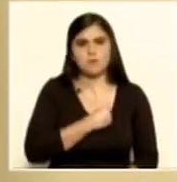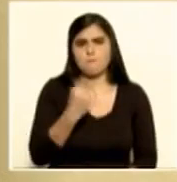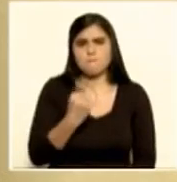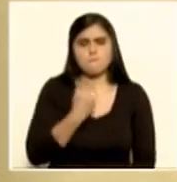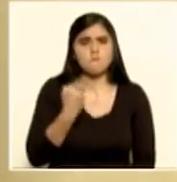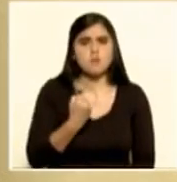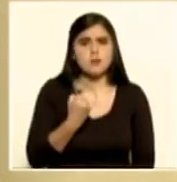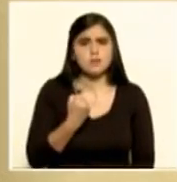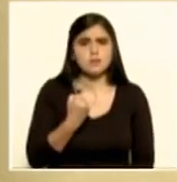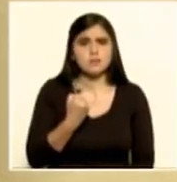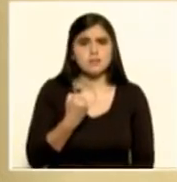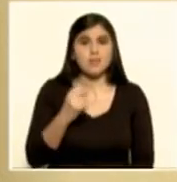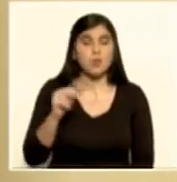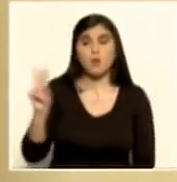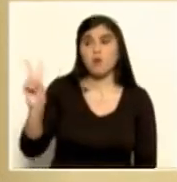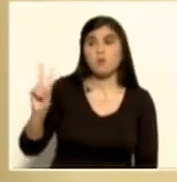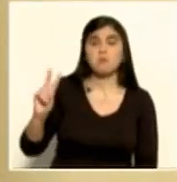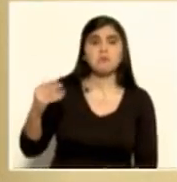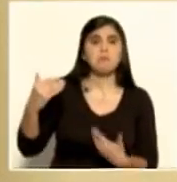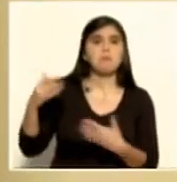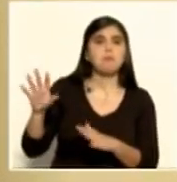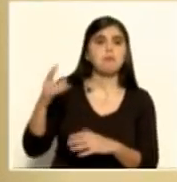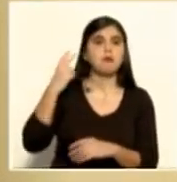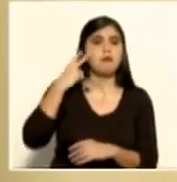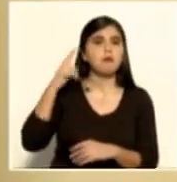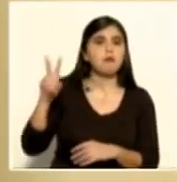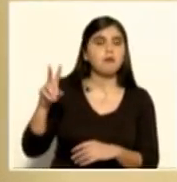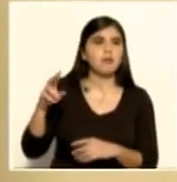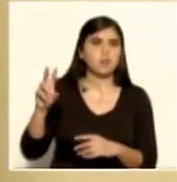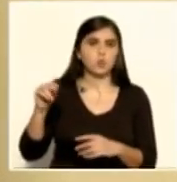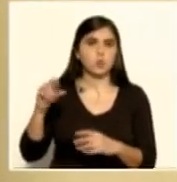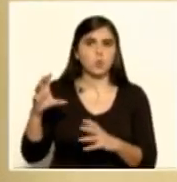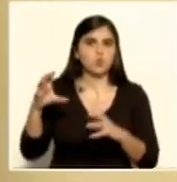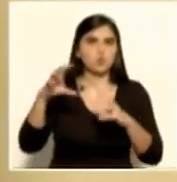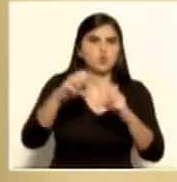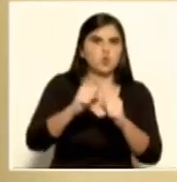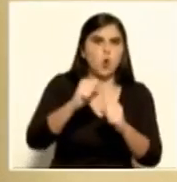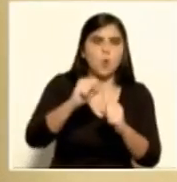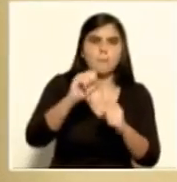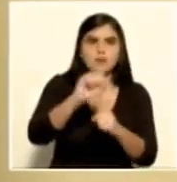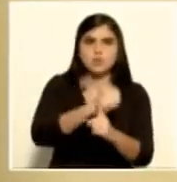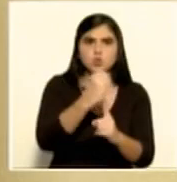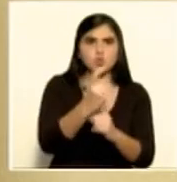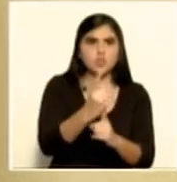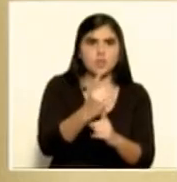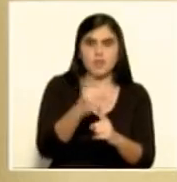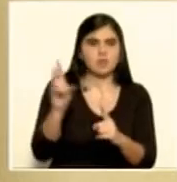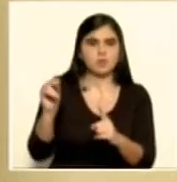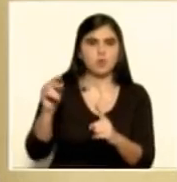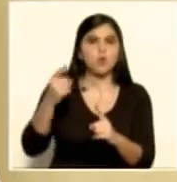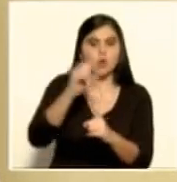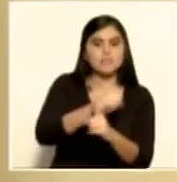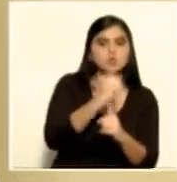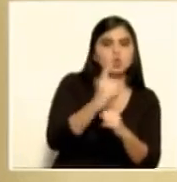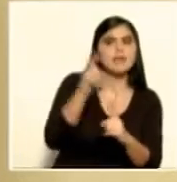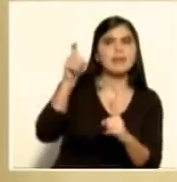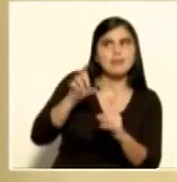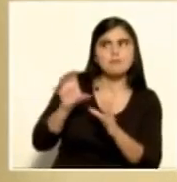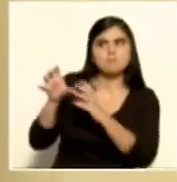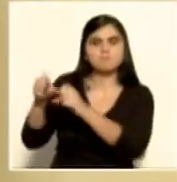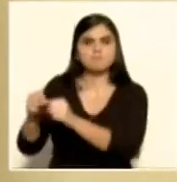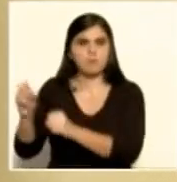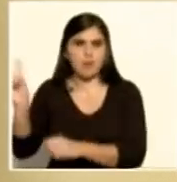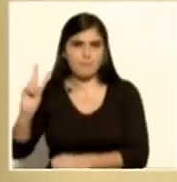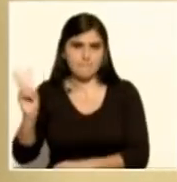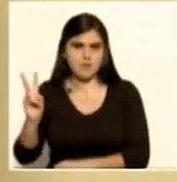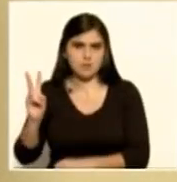que uno pueda doblegar cuando ya él toma el control de la sociedad y no la sociedad tomando el control del virus. Por eso tenemos que proceder con